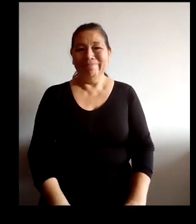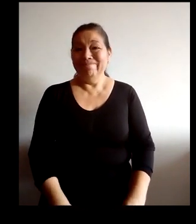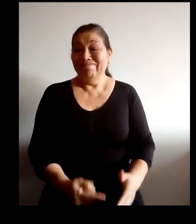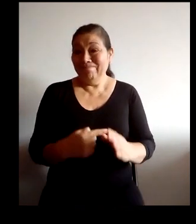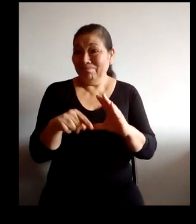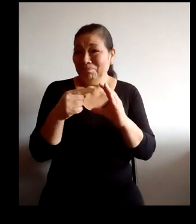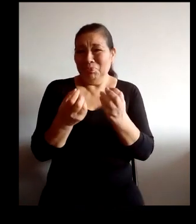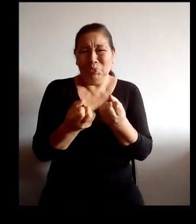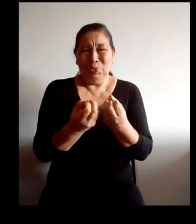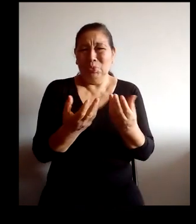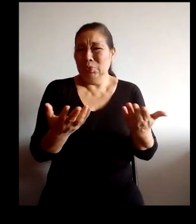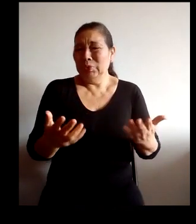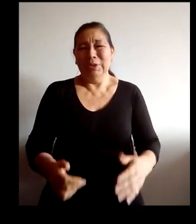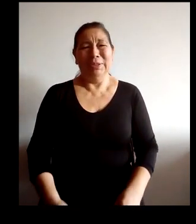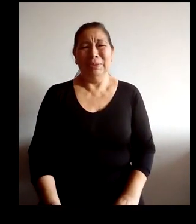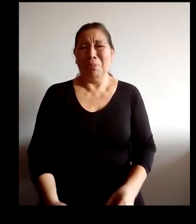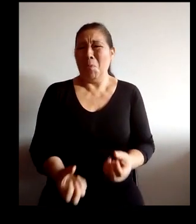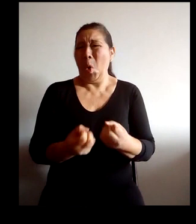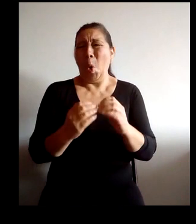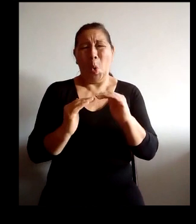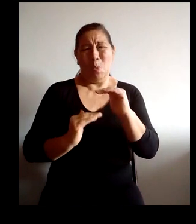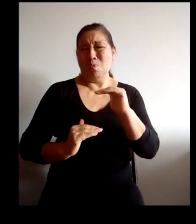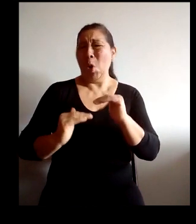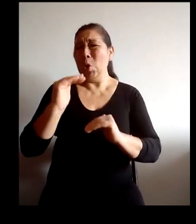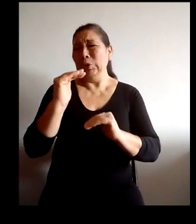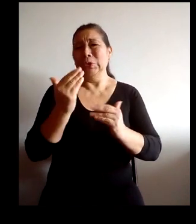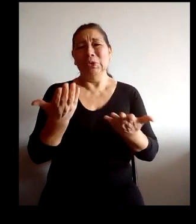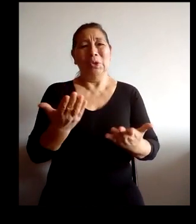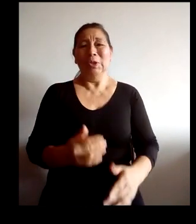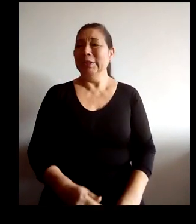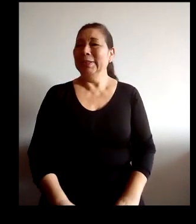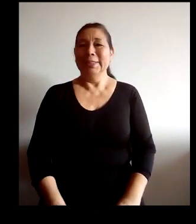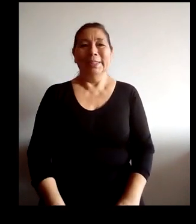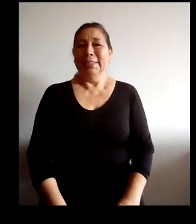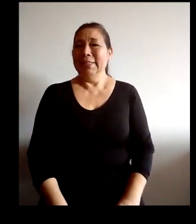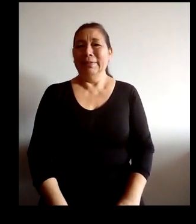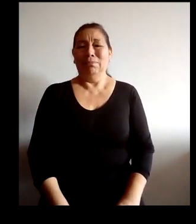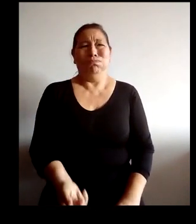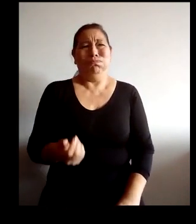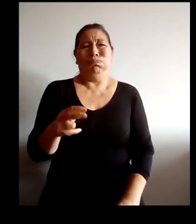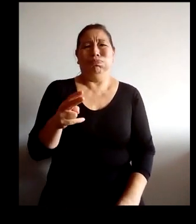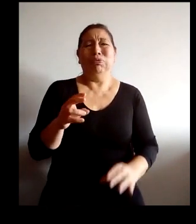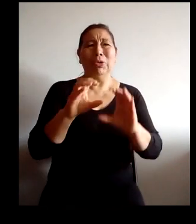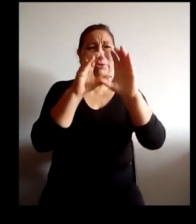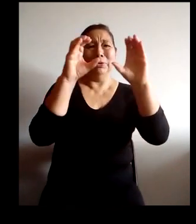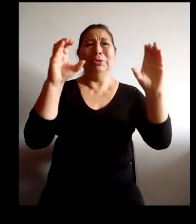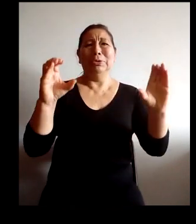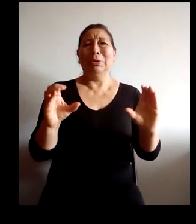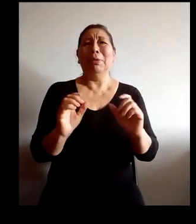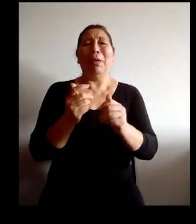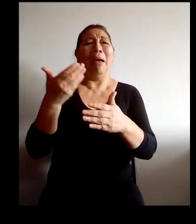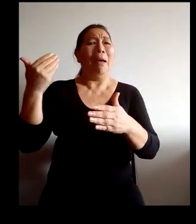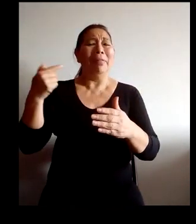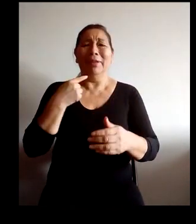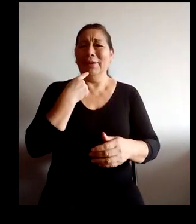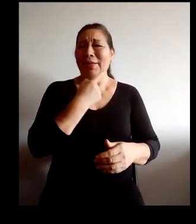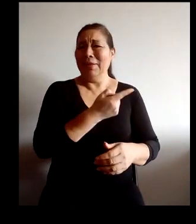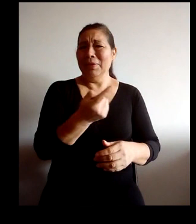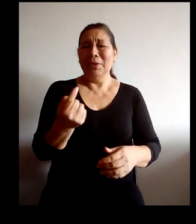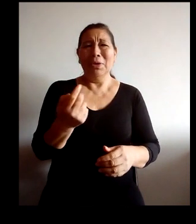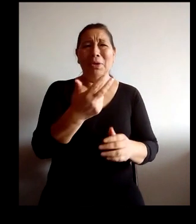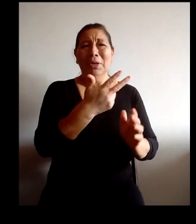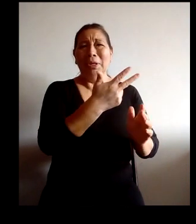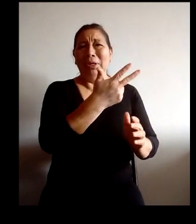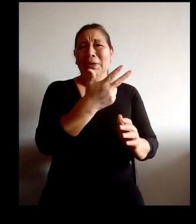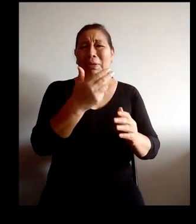excesiva de certificados en los periodos antes señalados, 303 certificados, es decir, 50 certificados por día se emitió